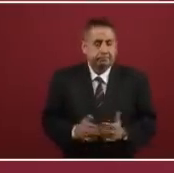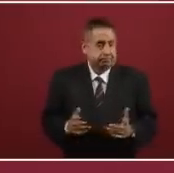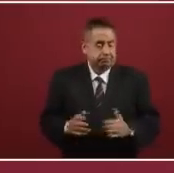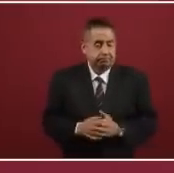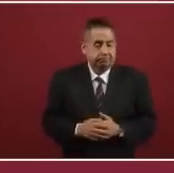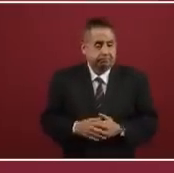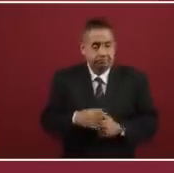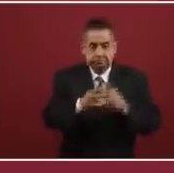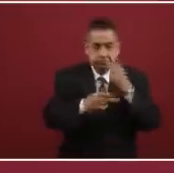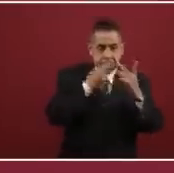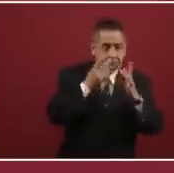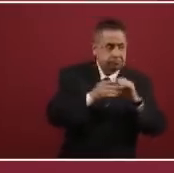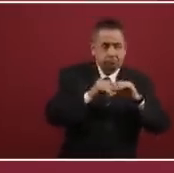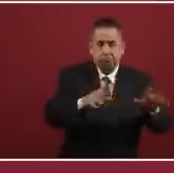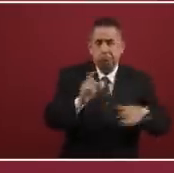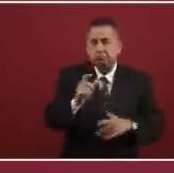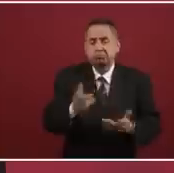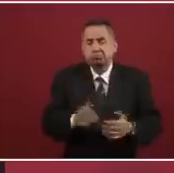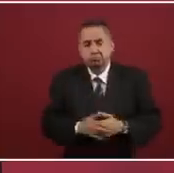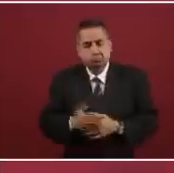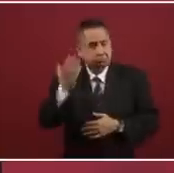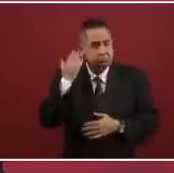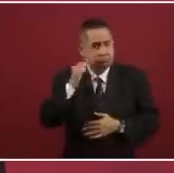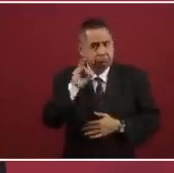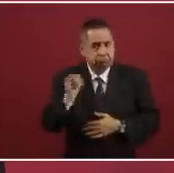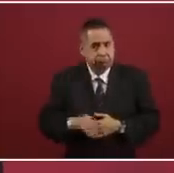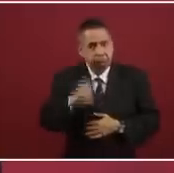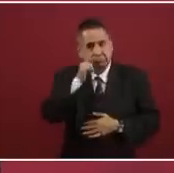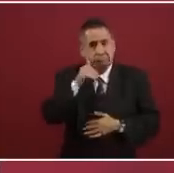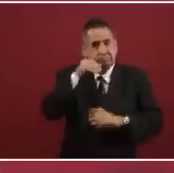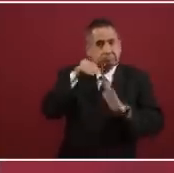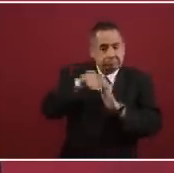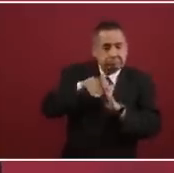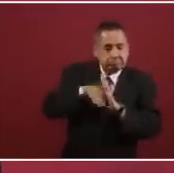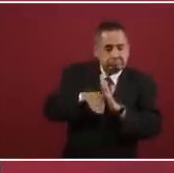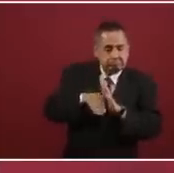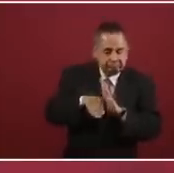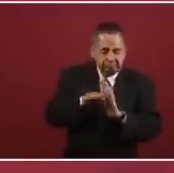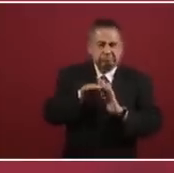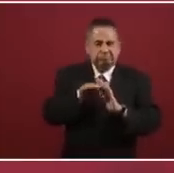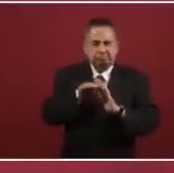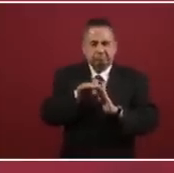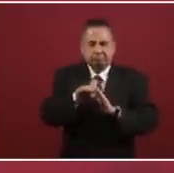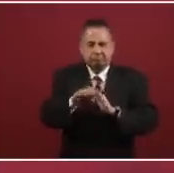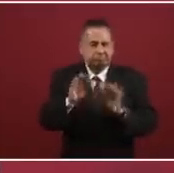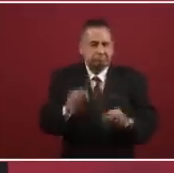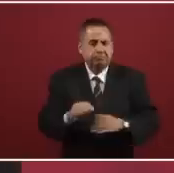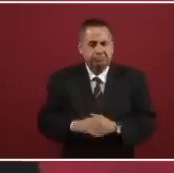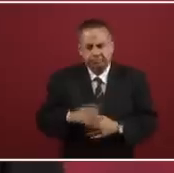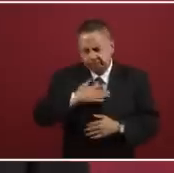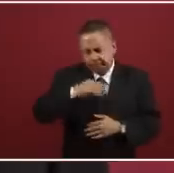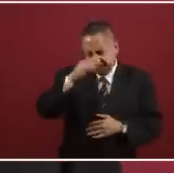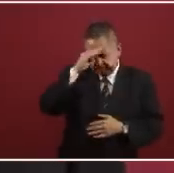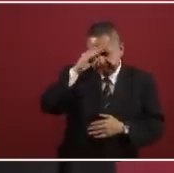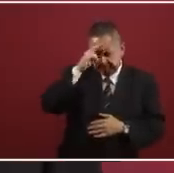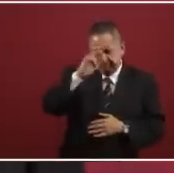Yo no sé cuánto había sucedido esto. Sí pienso que en la época